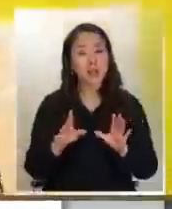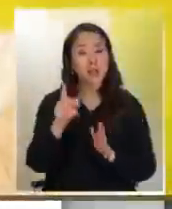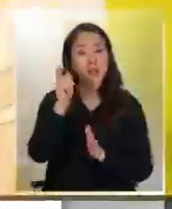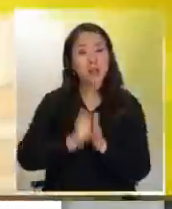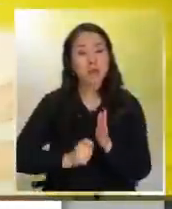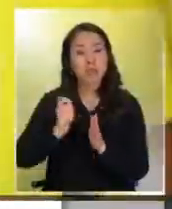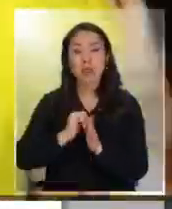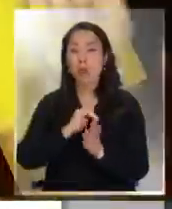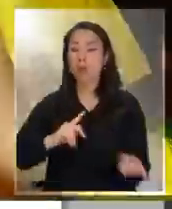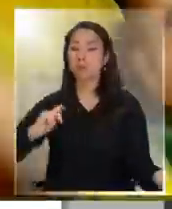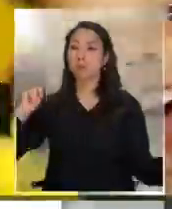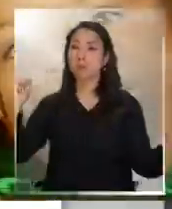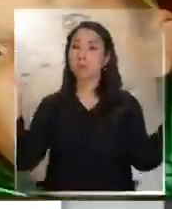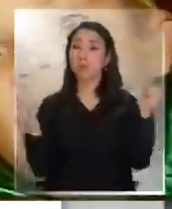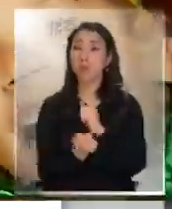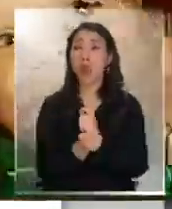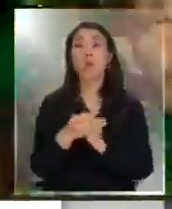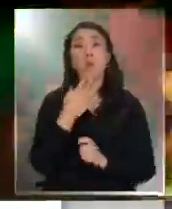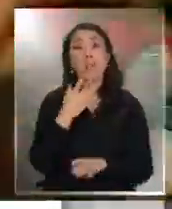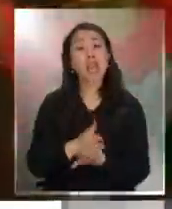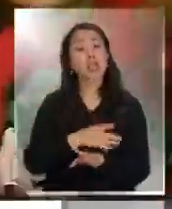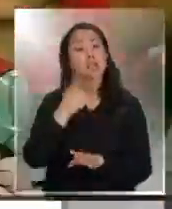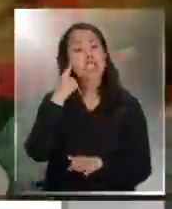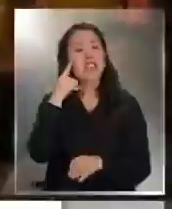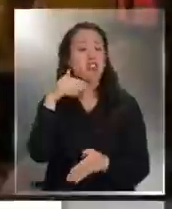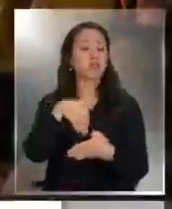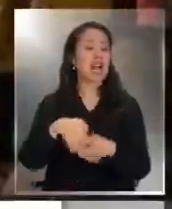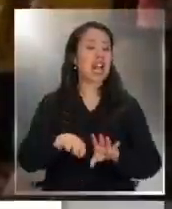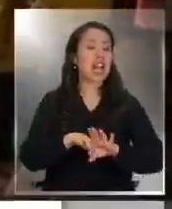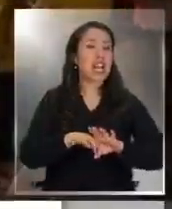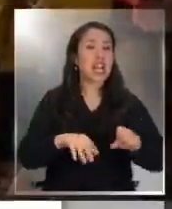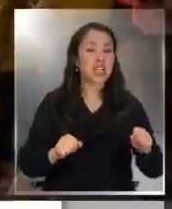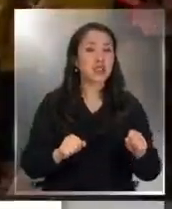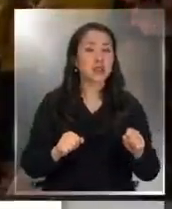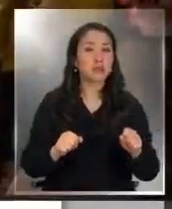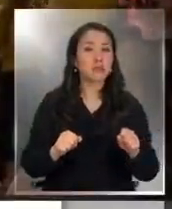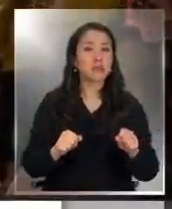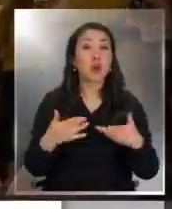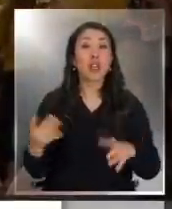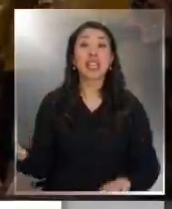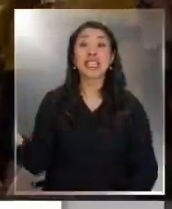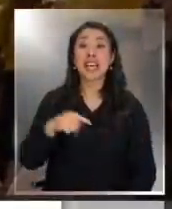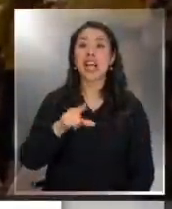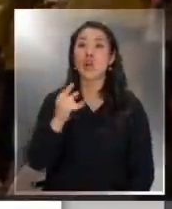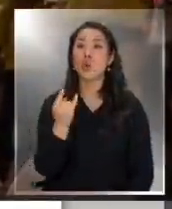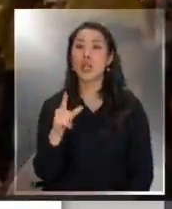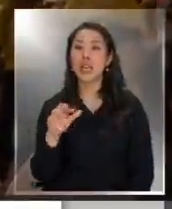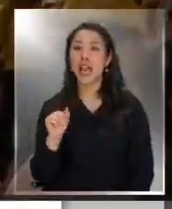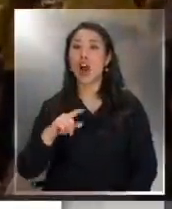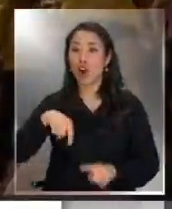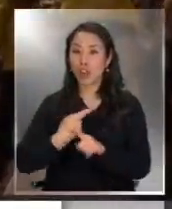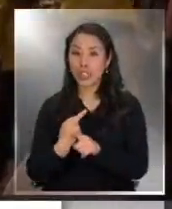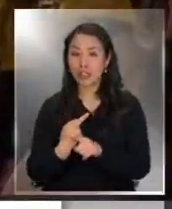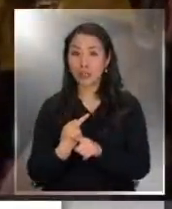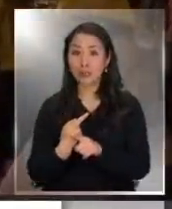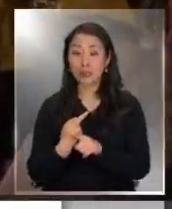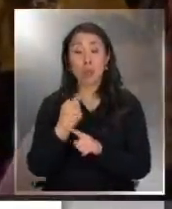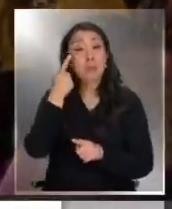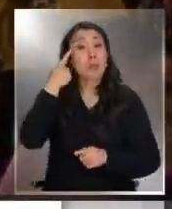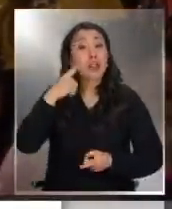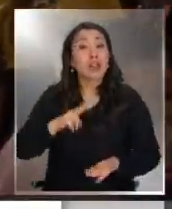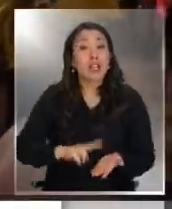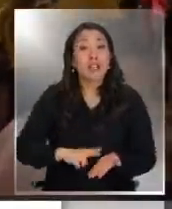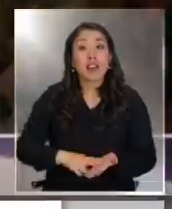una elección que estaba hecha prácticamente con la llegada de Lula nuevamente a Planalto. La verdad es